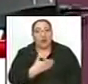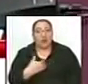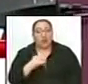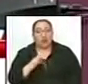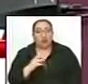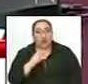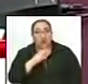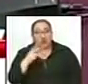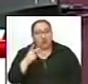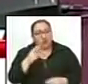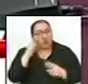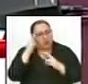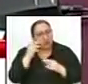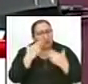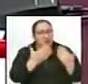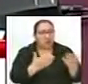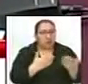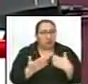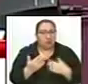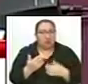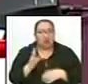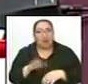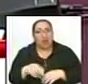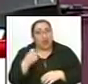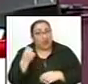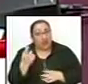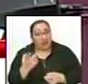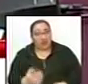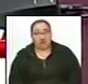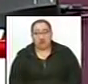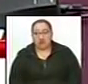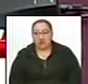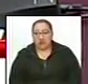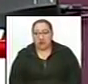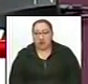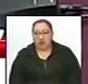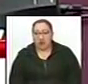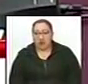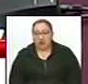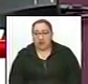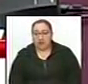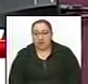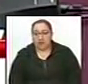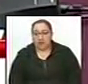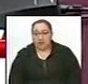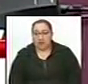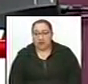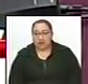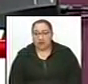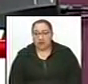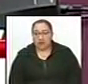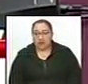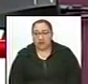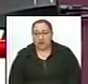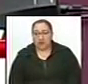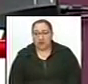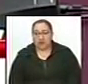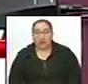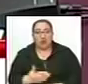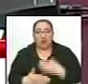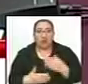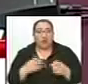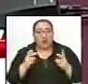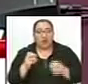su vocación democrática de usted a veces es mal interpretada. Fíjese usted, estos son procedimientos